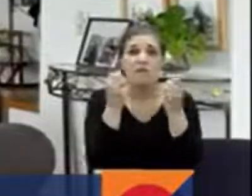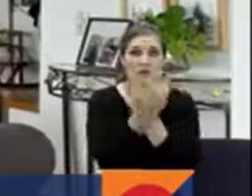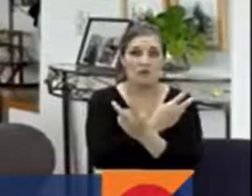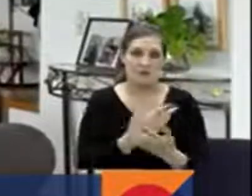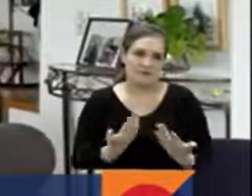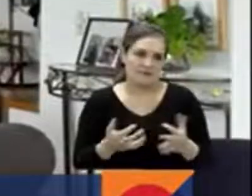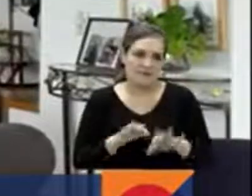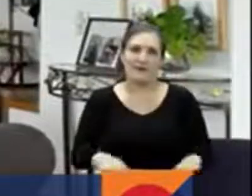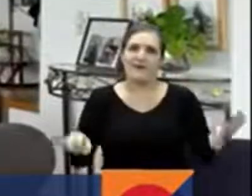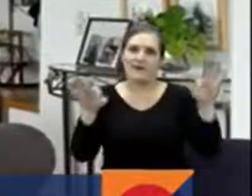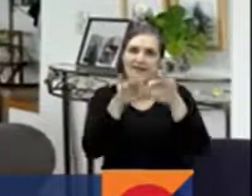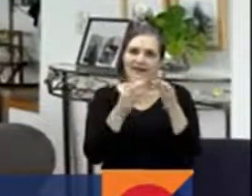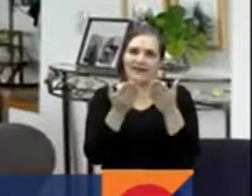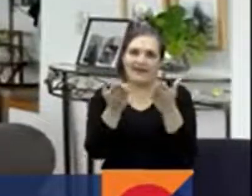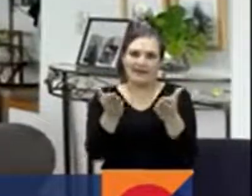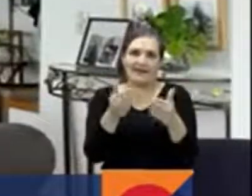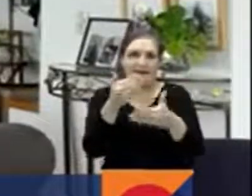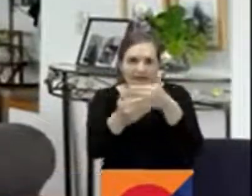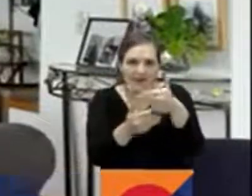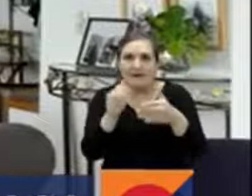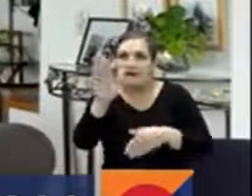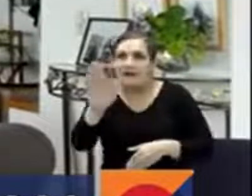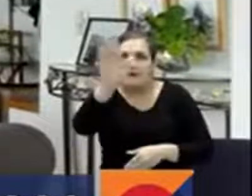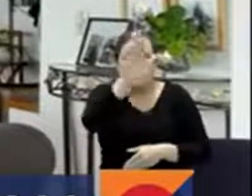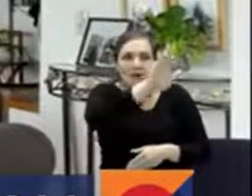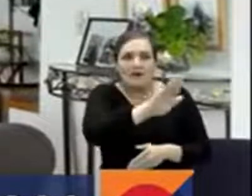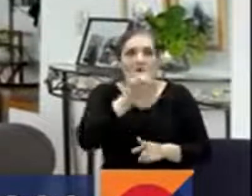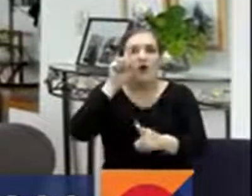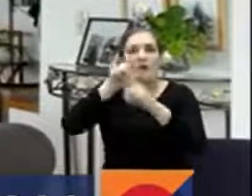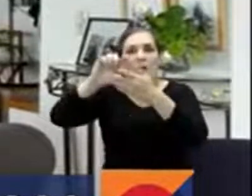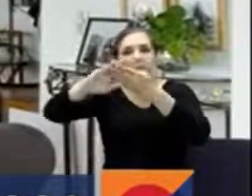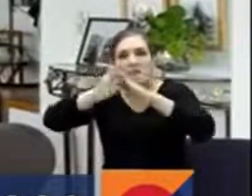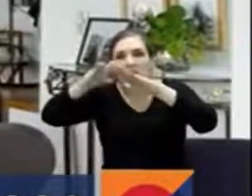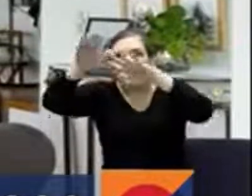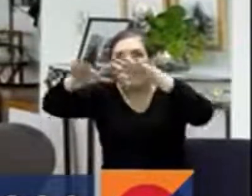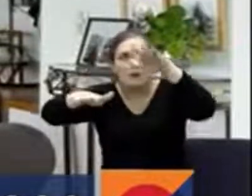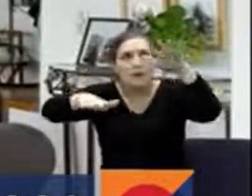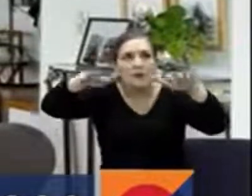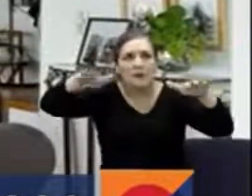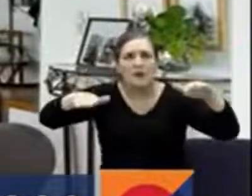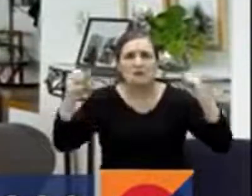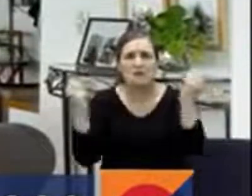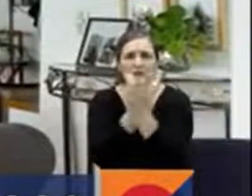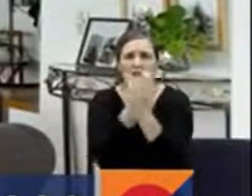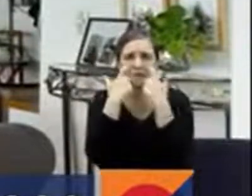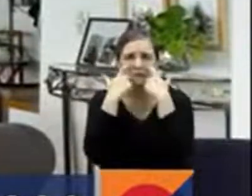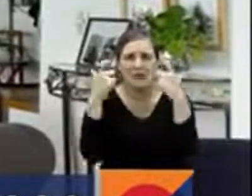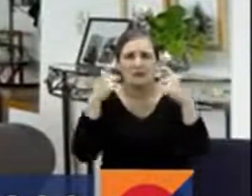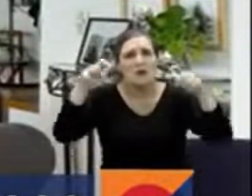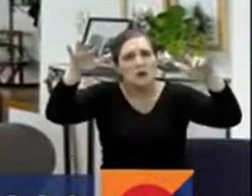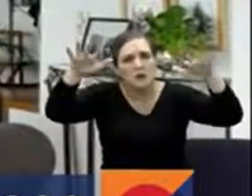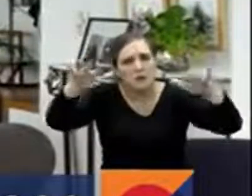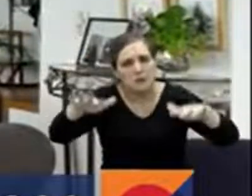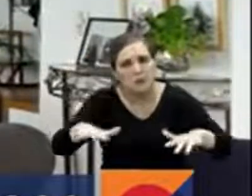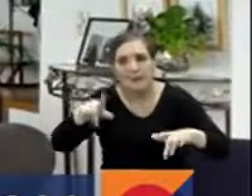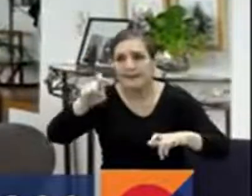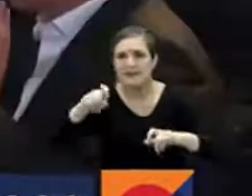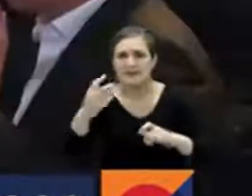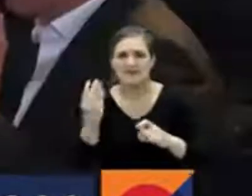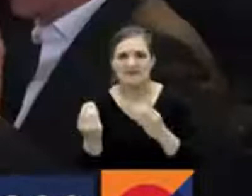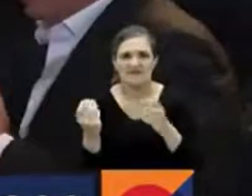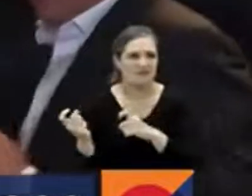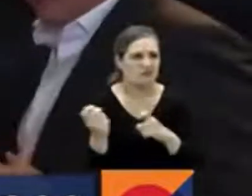que se avance en todos los procesos que lleven a desescalar la violencia, desescalar las confrontaciones armadas